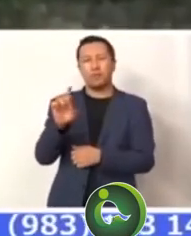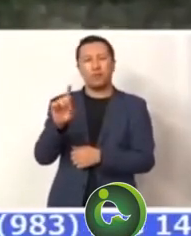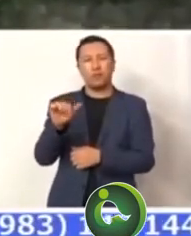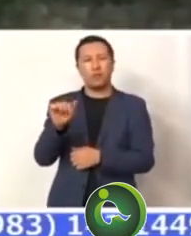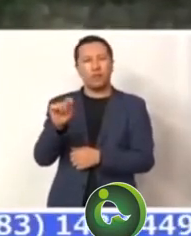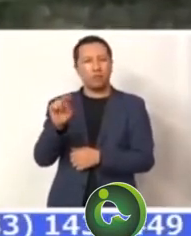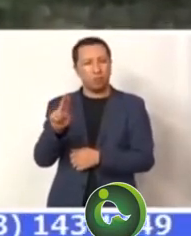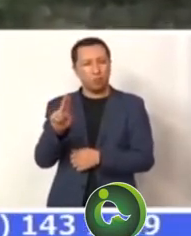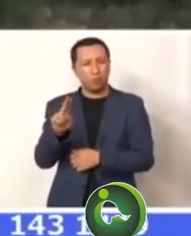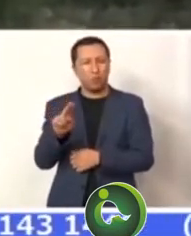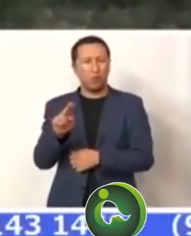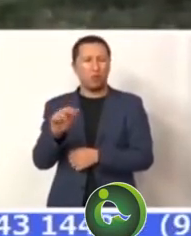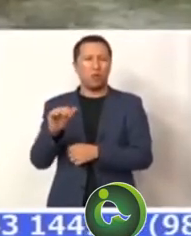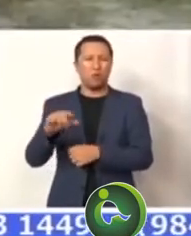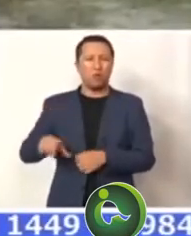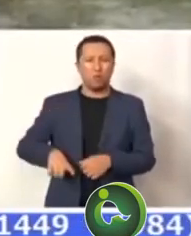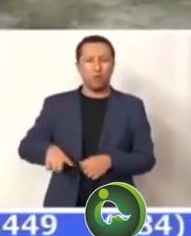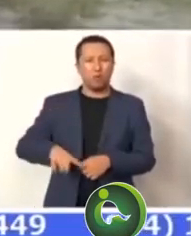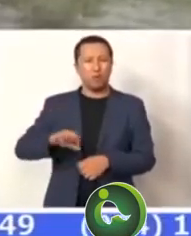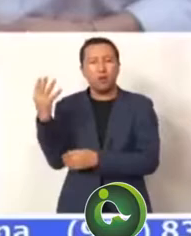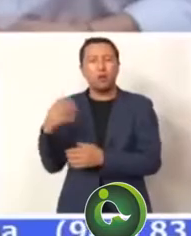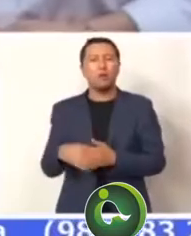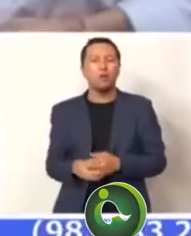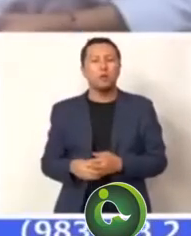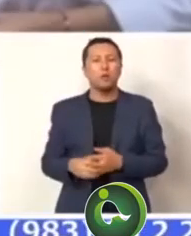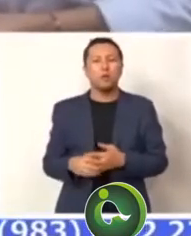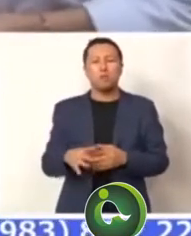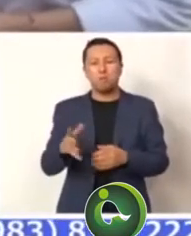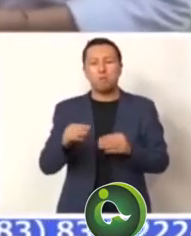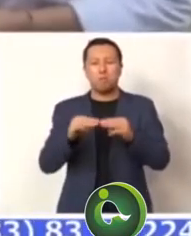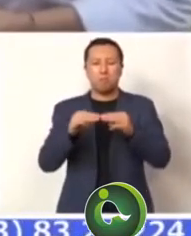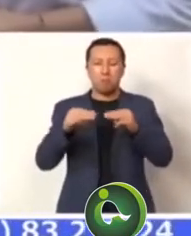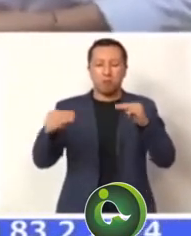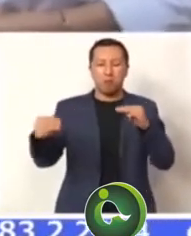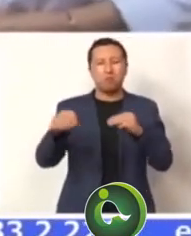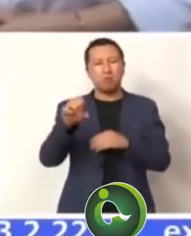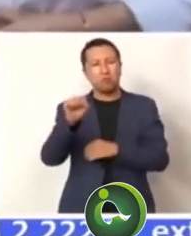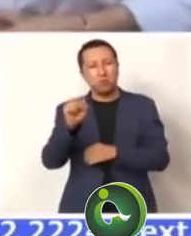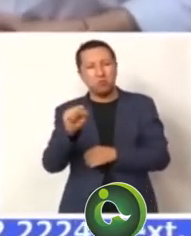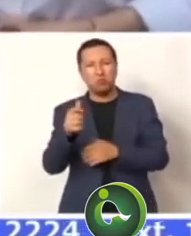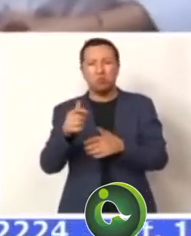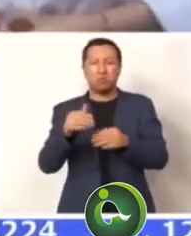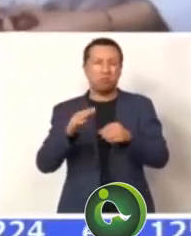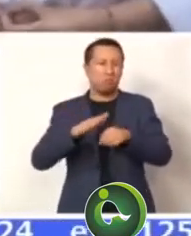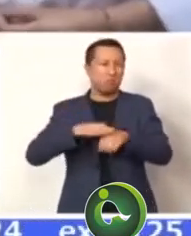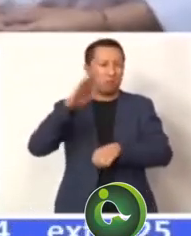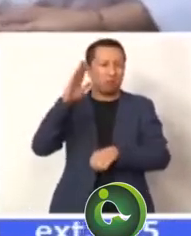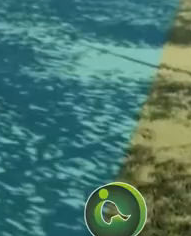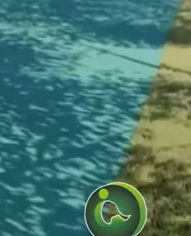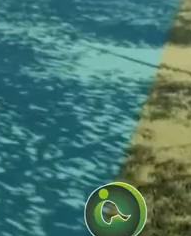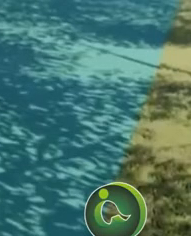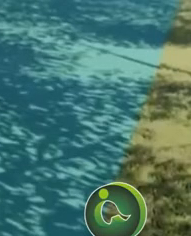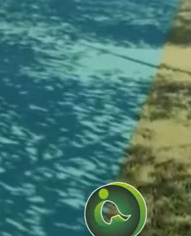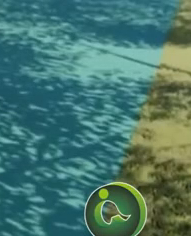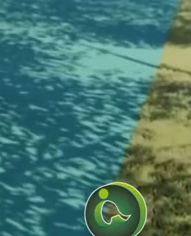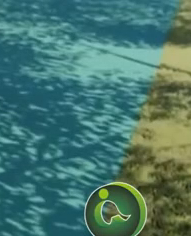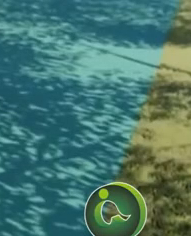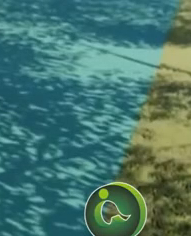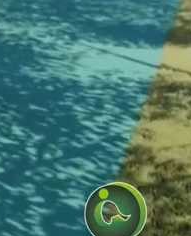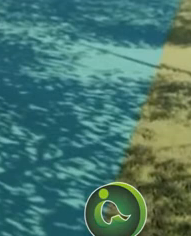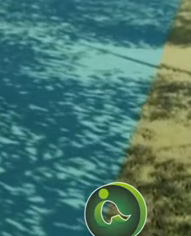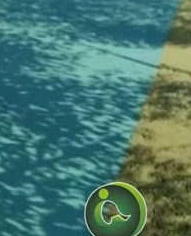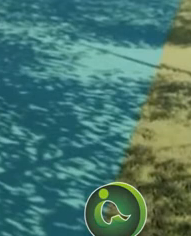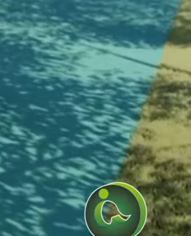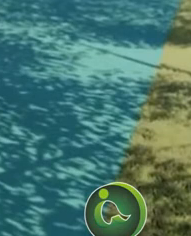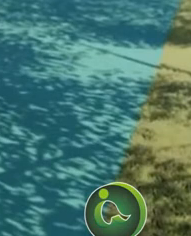con la propia presidencia de la república' llevamos un proyecto también desde hace varios meses le hemos